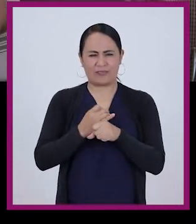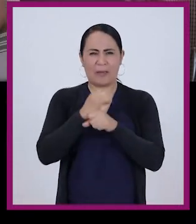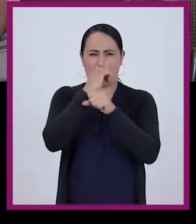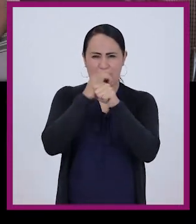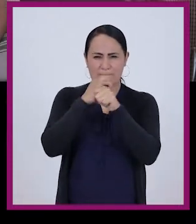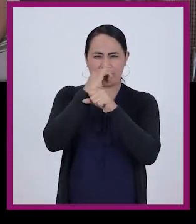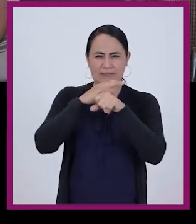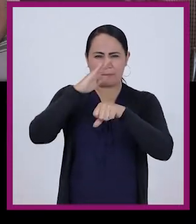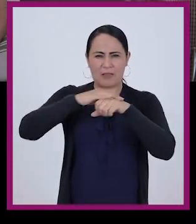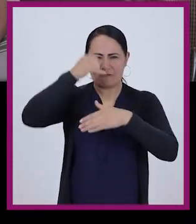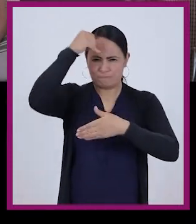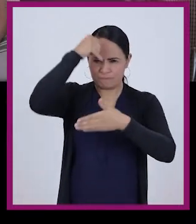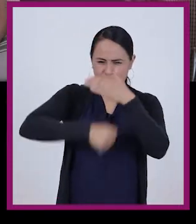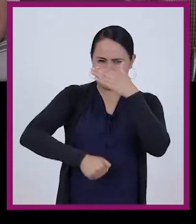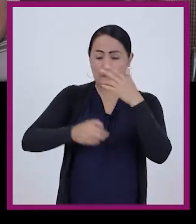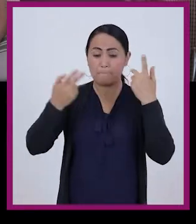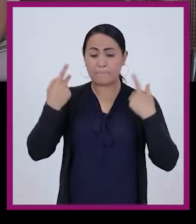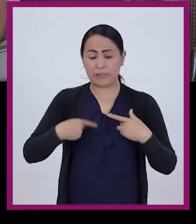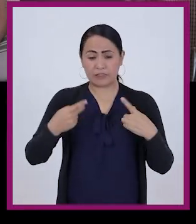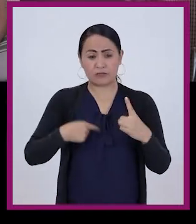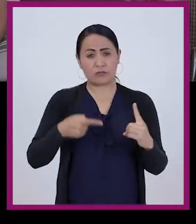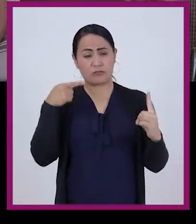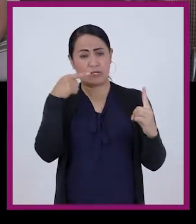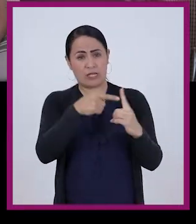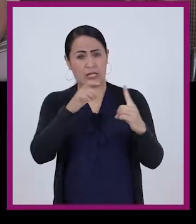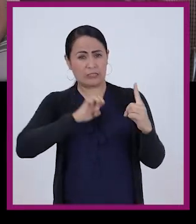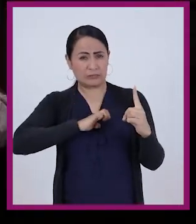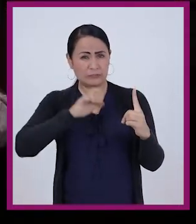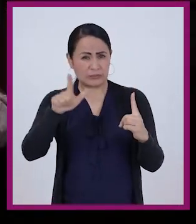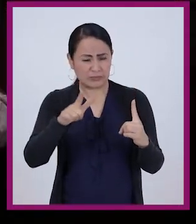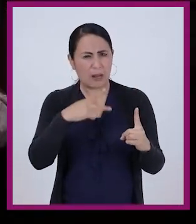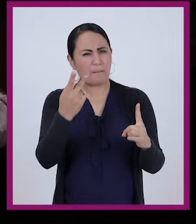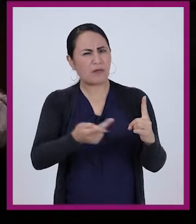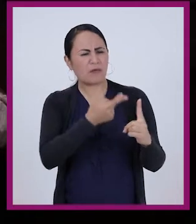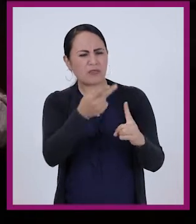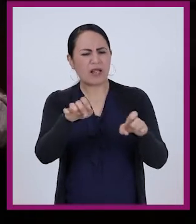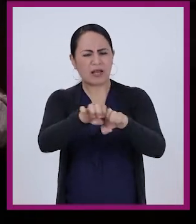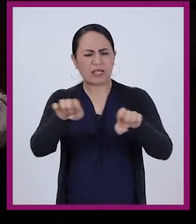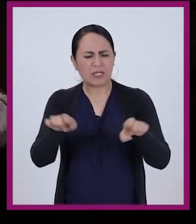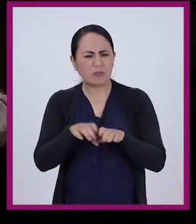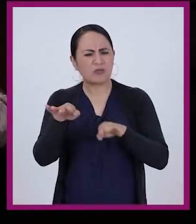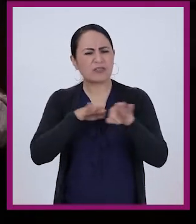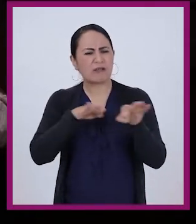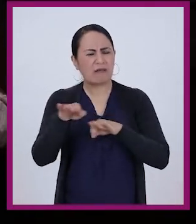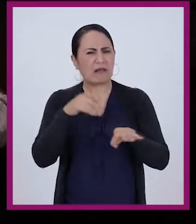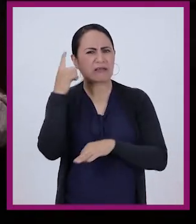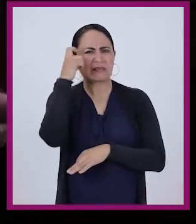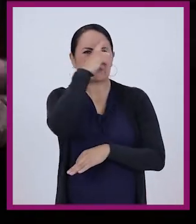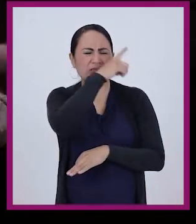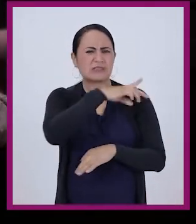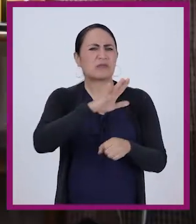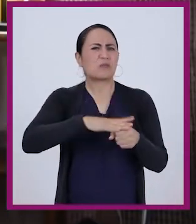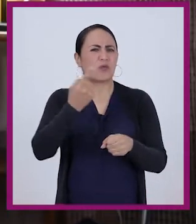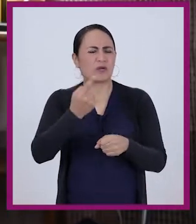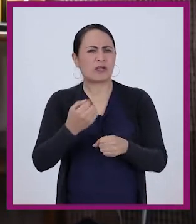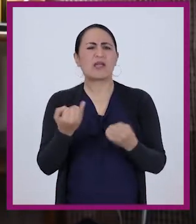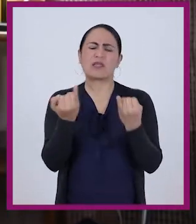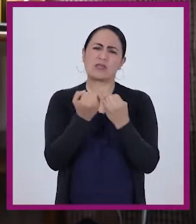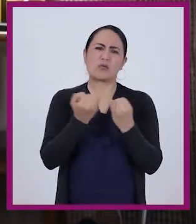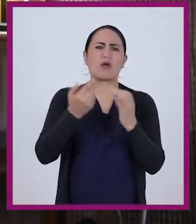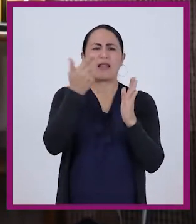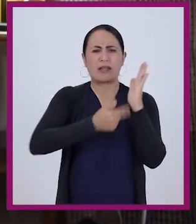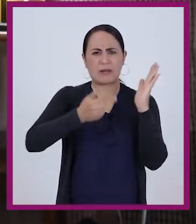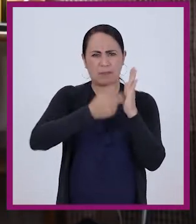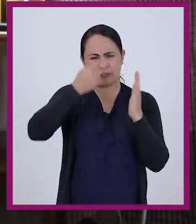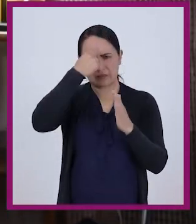¿Qué te parece, Citla? Si ahondamos más en el tema, preguntémosle a algún especialista por qué nos cuesta tanto colaborar en